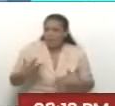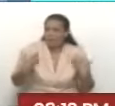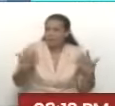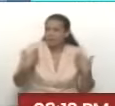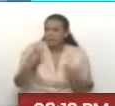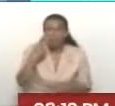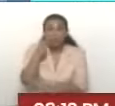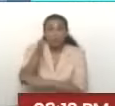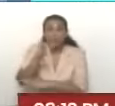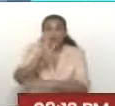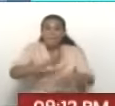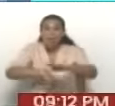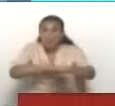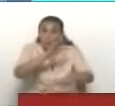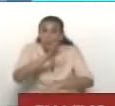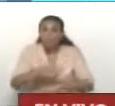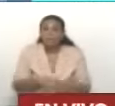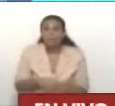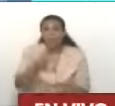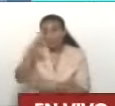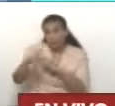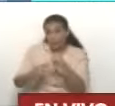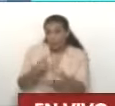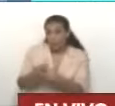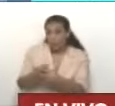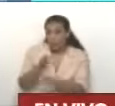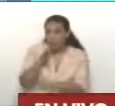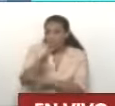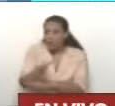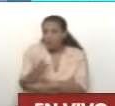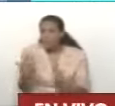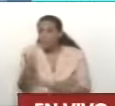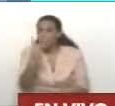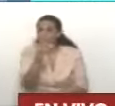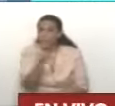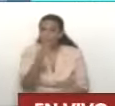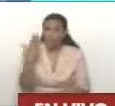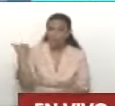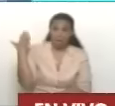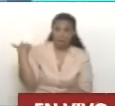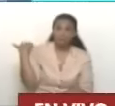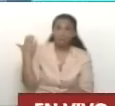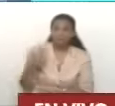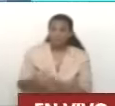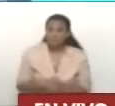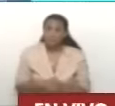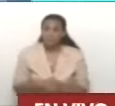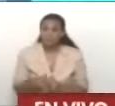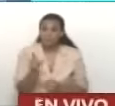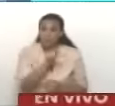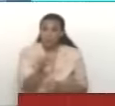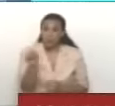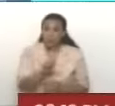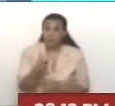fuimos a Barcelona, Puerto La Cruz, hace 2 semanas, Celita. ¿Ah?